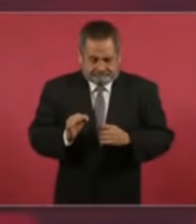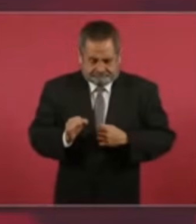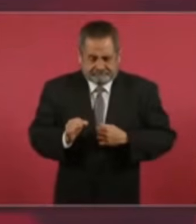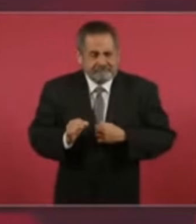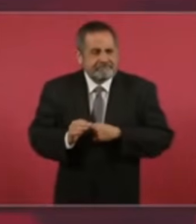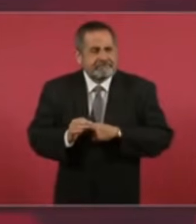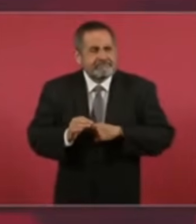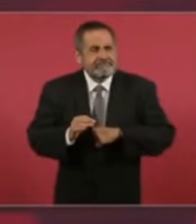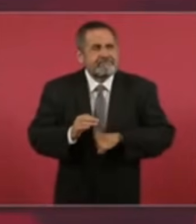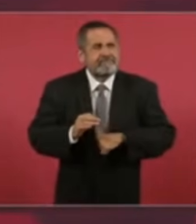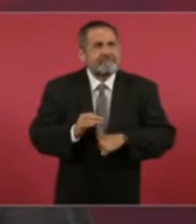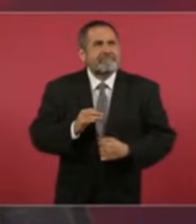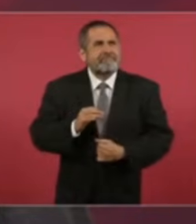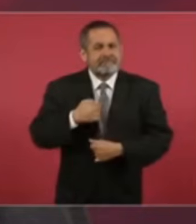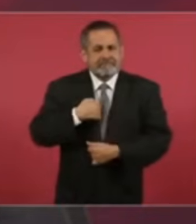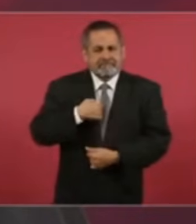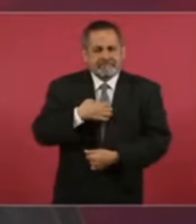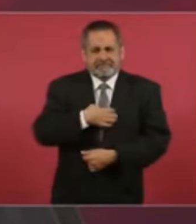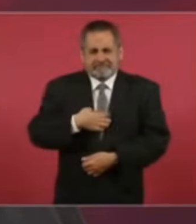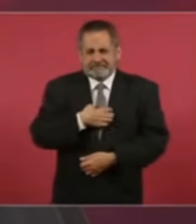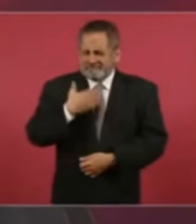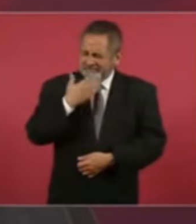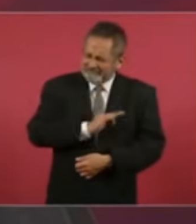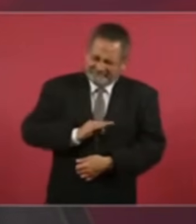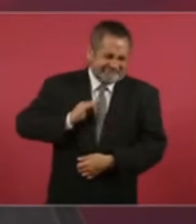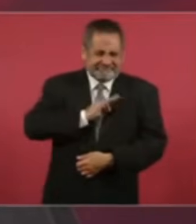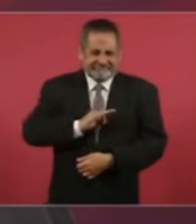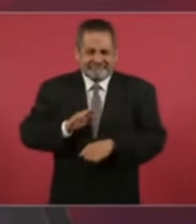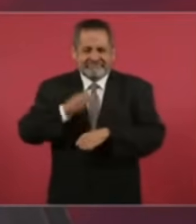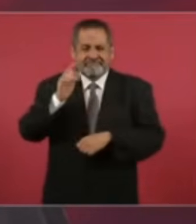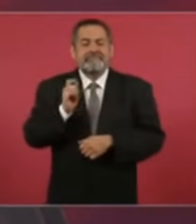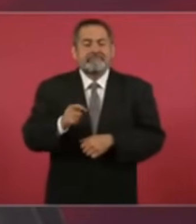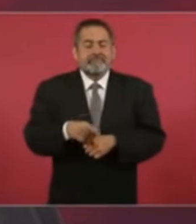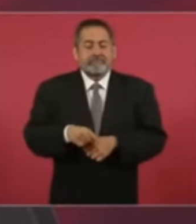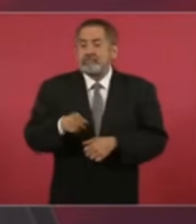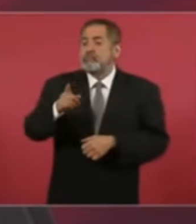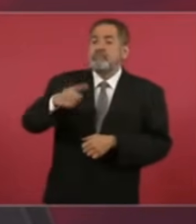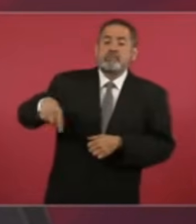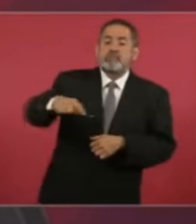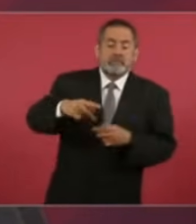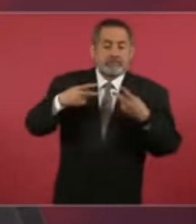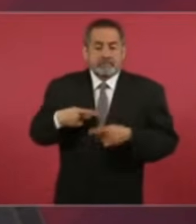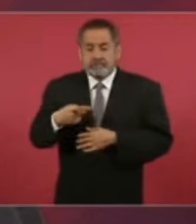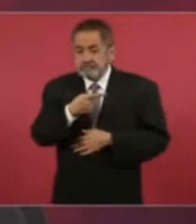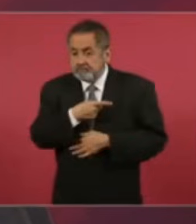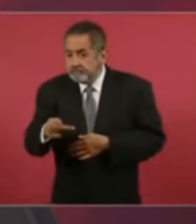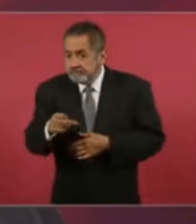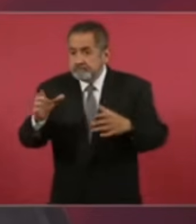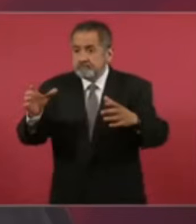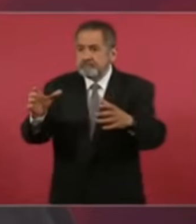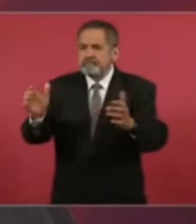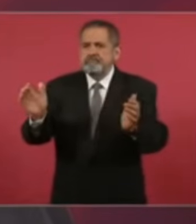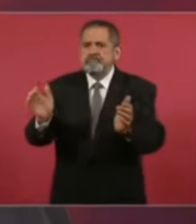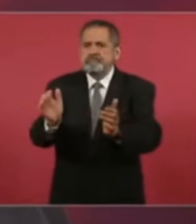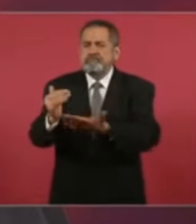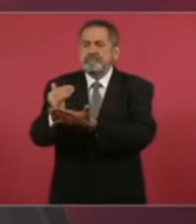me tiene contento, feliz, es lo de la disminución, la reducción de la